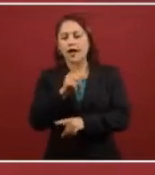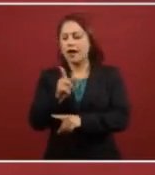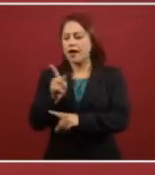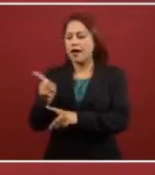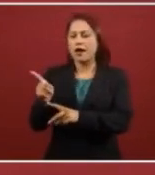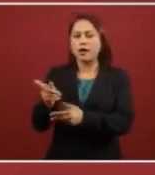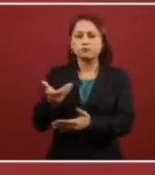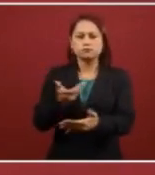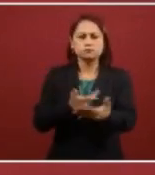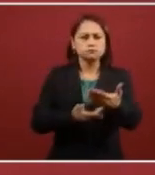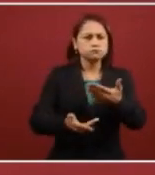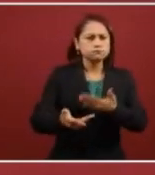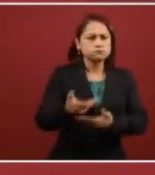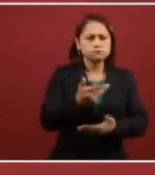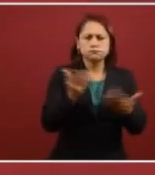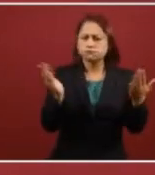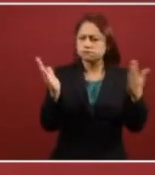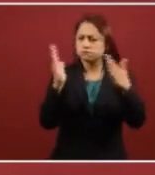I always remember de